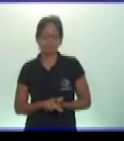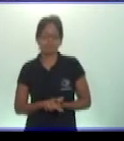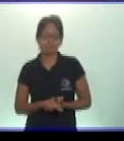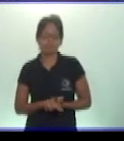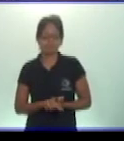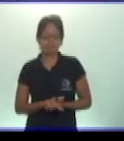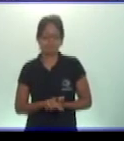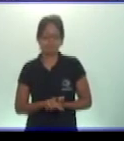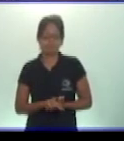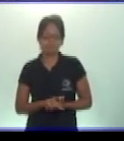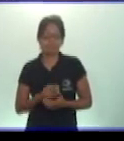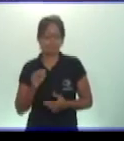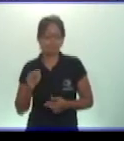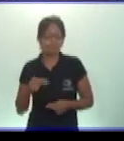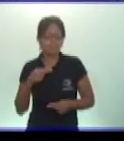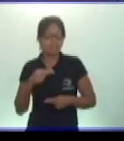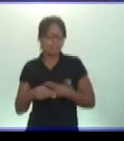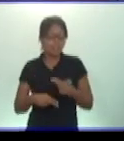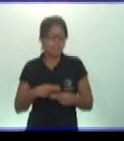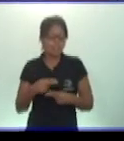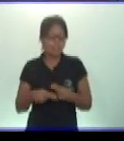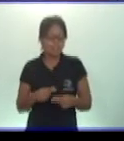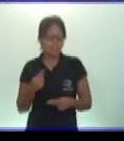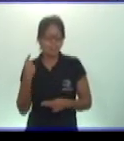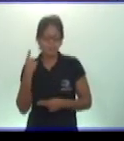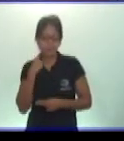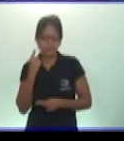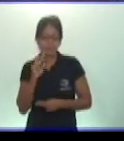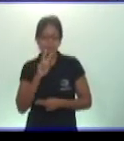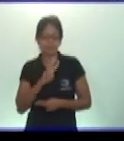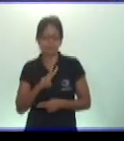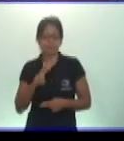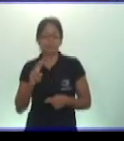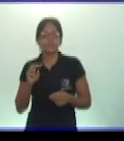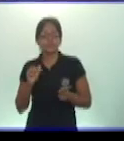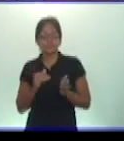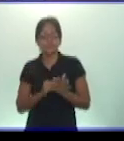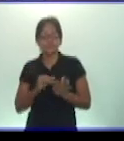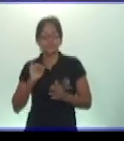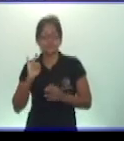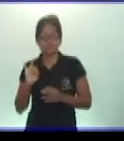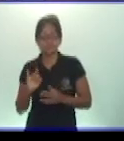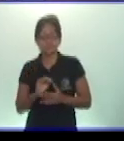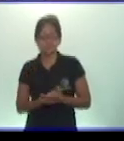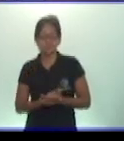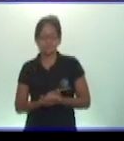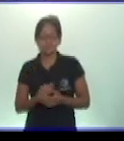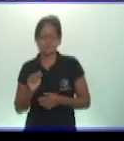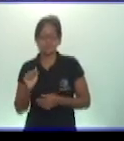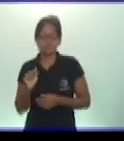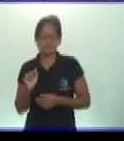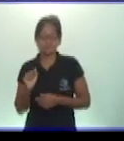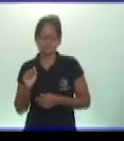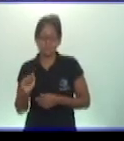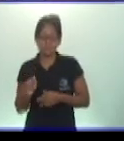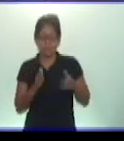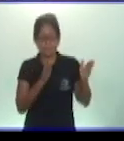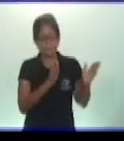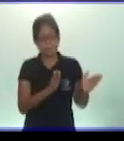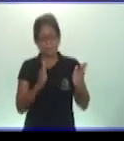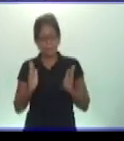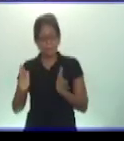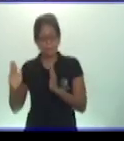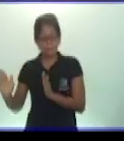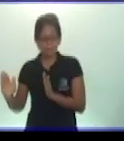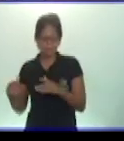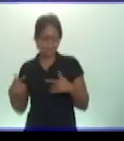fue hecho en el 2007. Es un documental que por su extensión lo vamos a dividir en 3 partes. Una primera parte